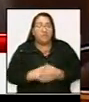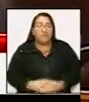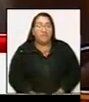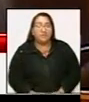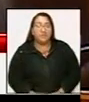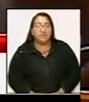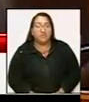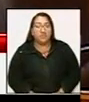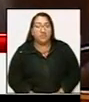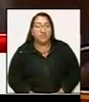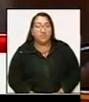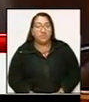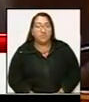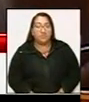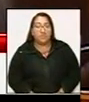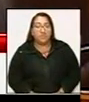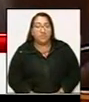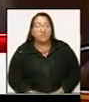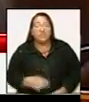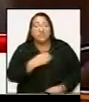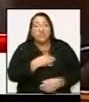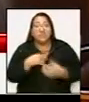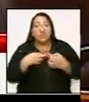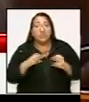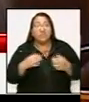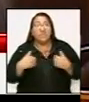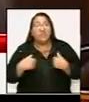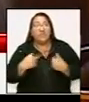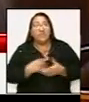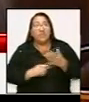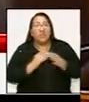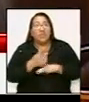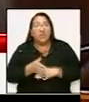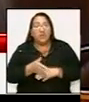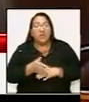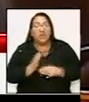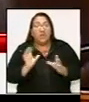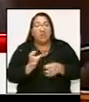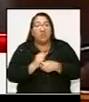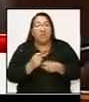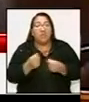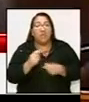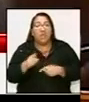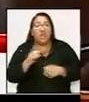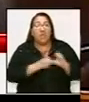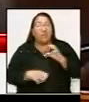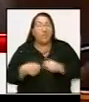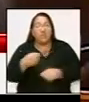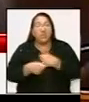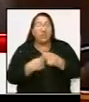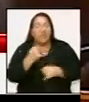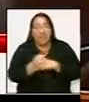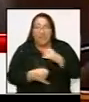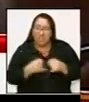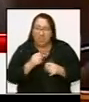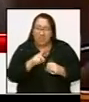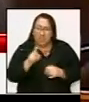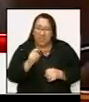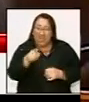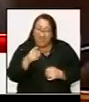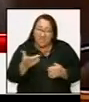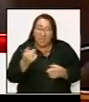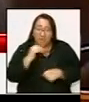¿no? Entonces, el Ministerio Público tiene que ir a conseguir recursos de la cooperación internacional. Ese